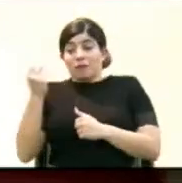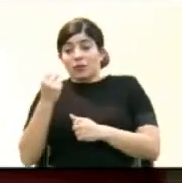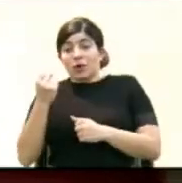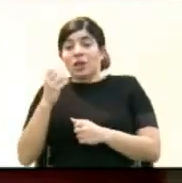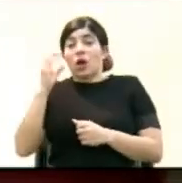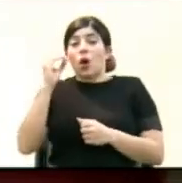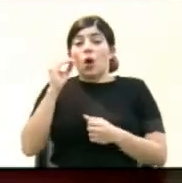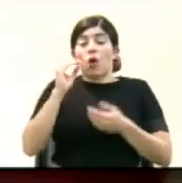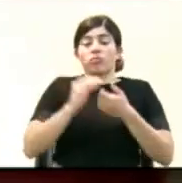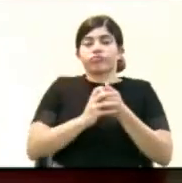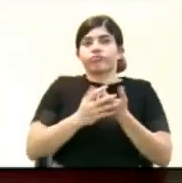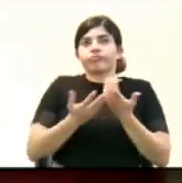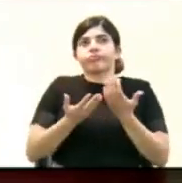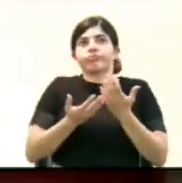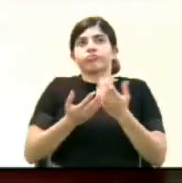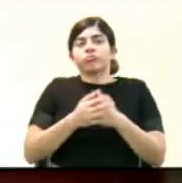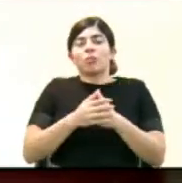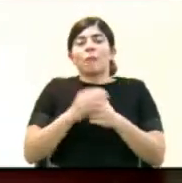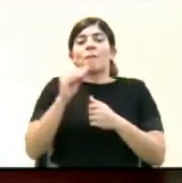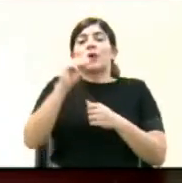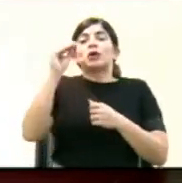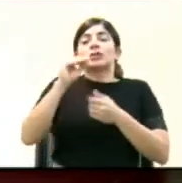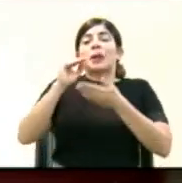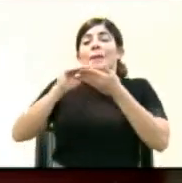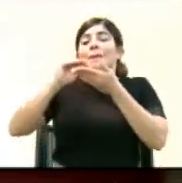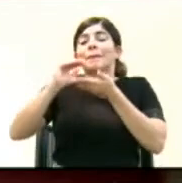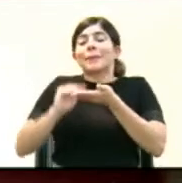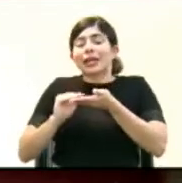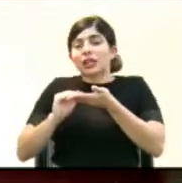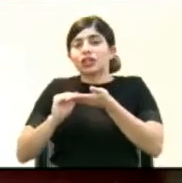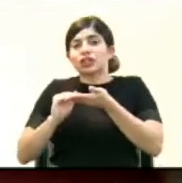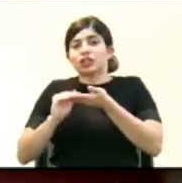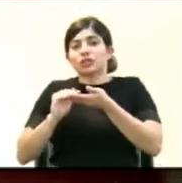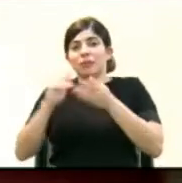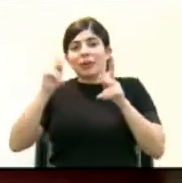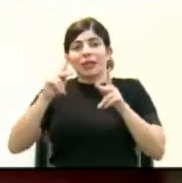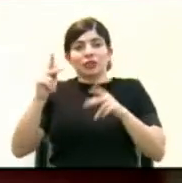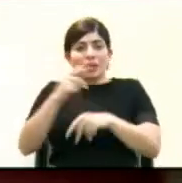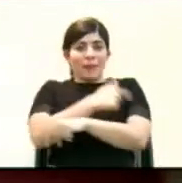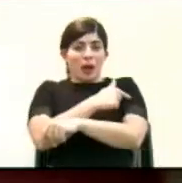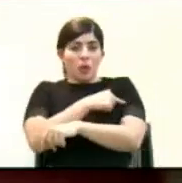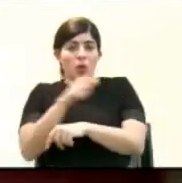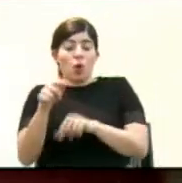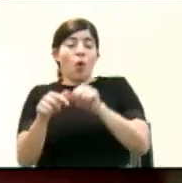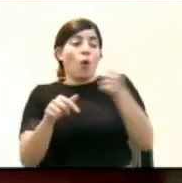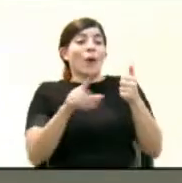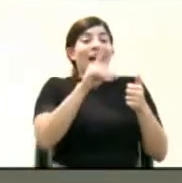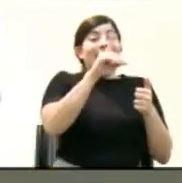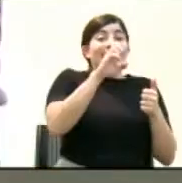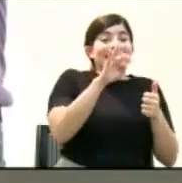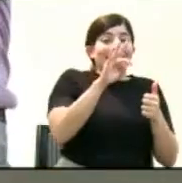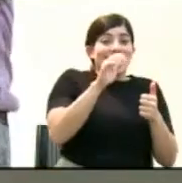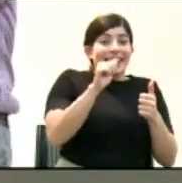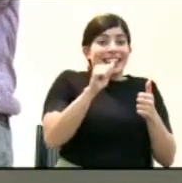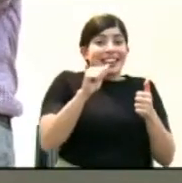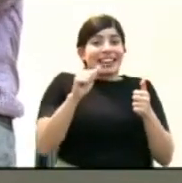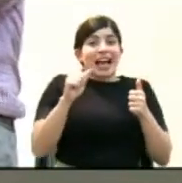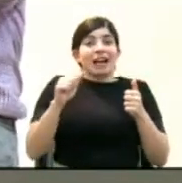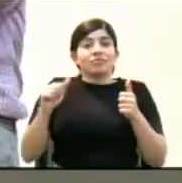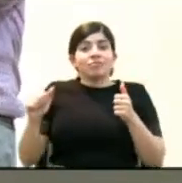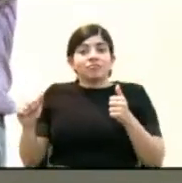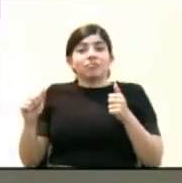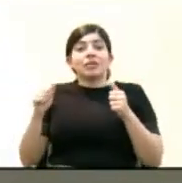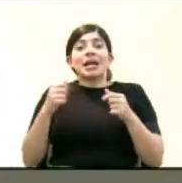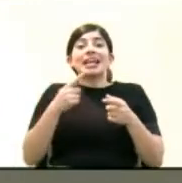de rebaño con un porcentaje menor de la población vacunada. Viene la variante Delta y eso varios autores y